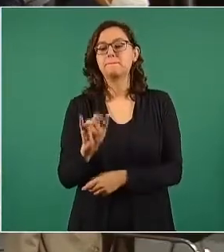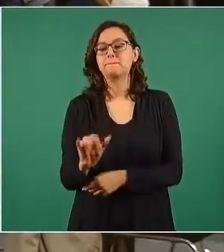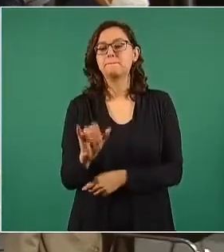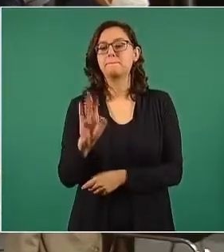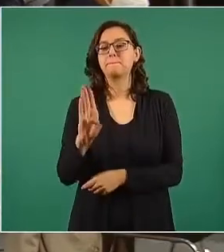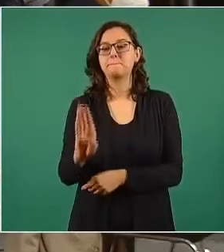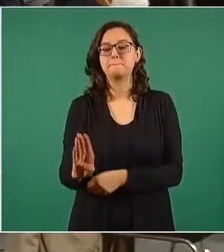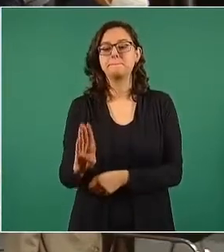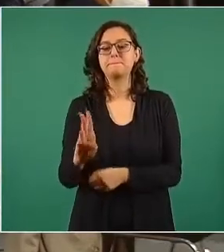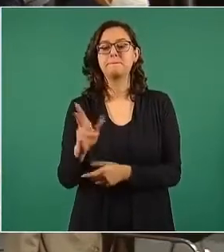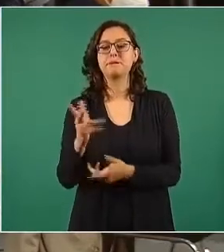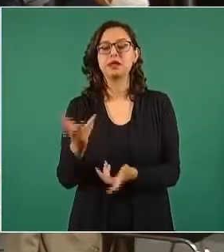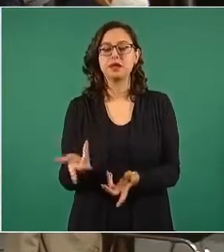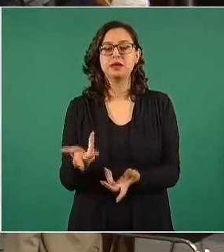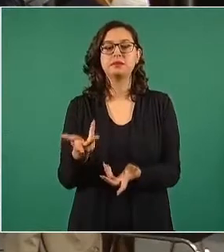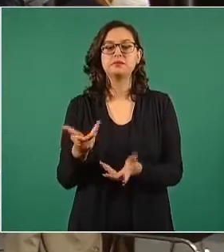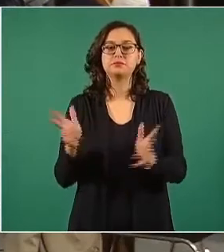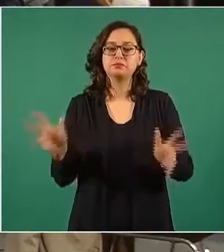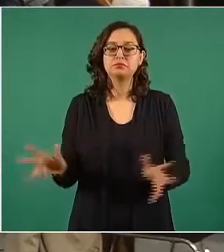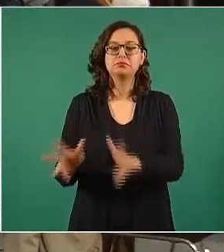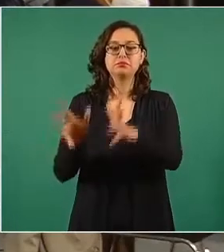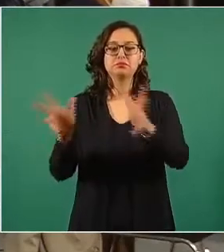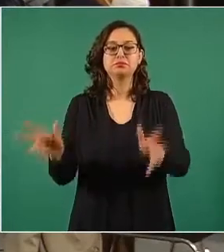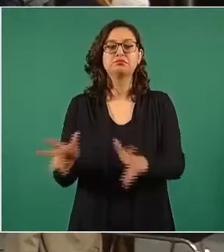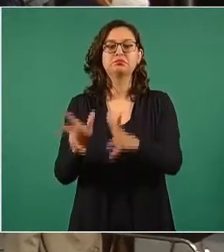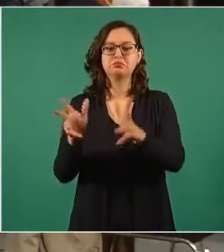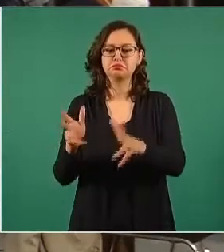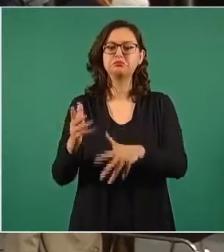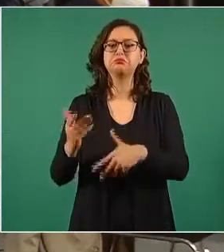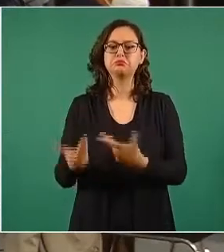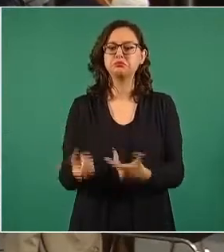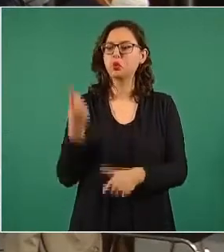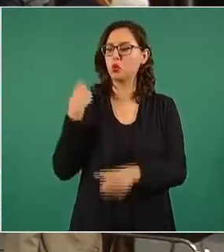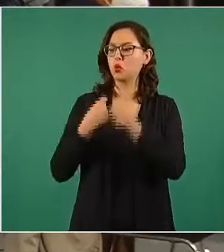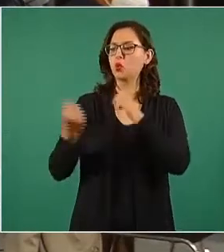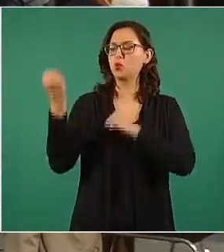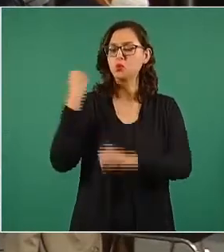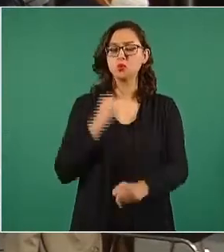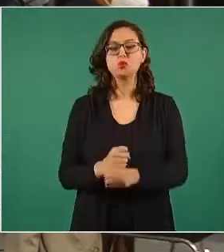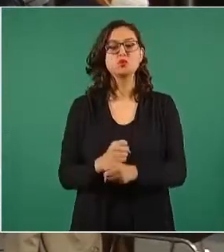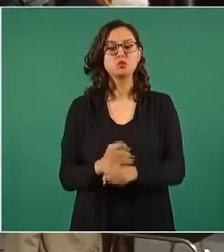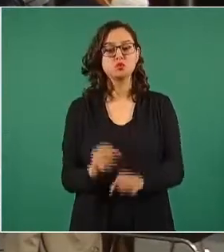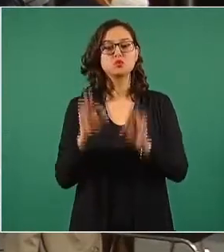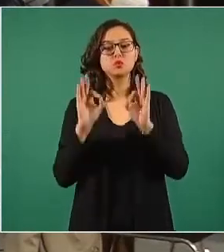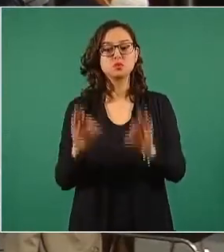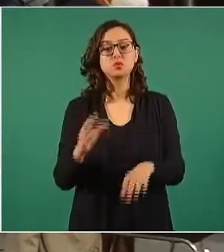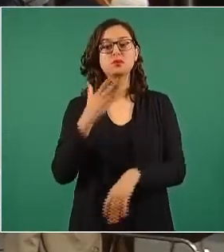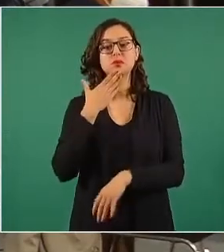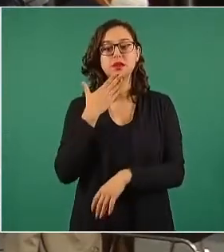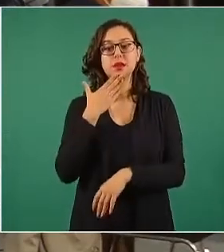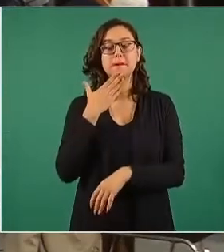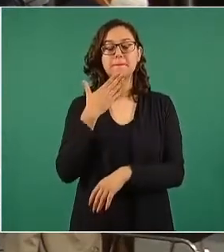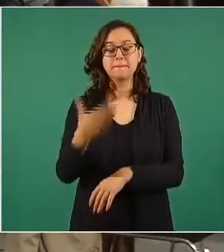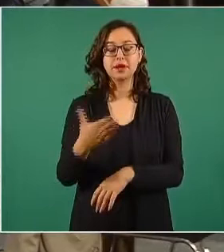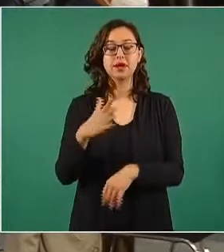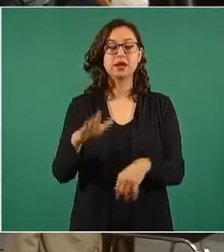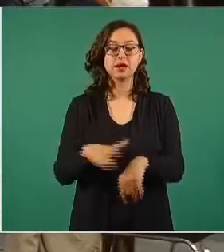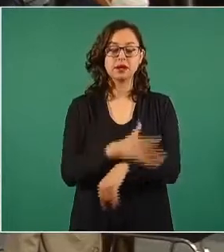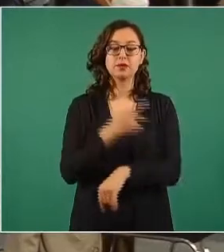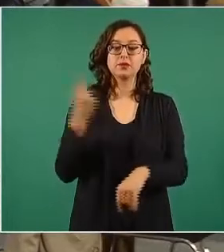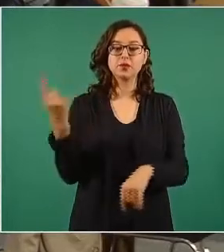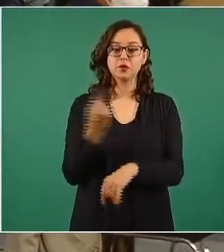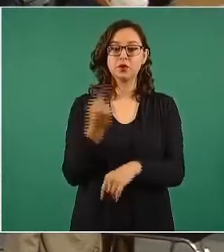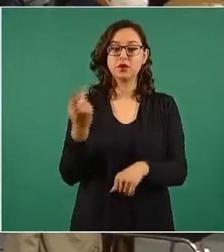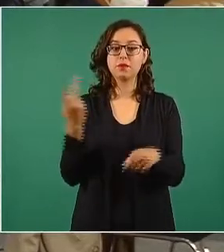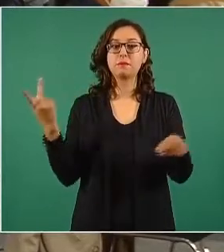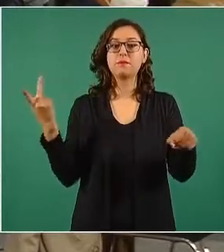en estímulos y les fue bien el año pasado porque hubo un decremento